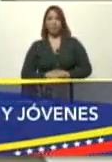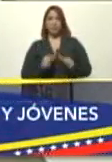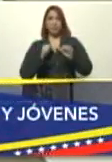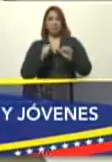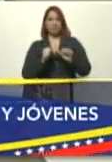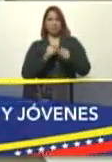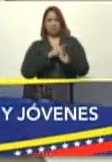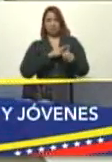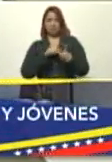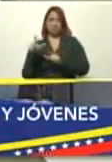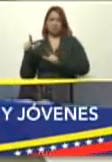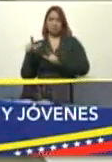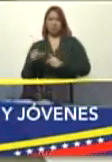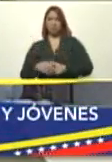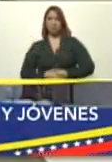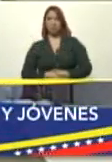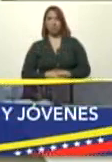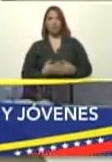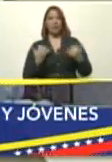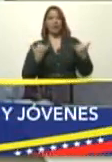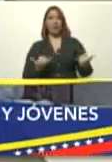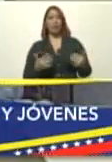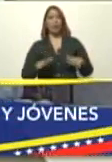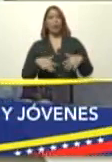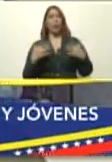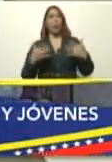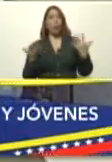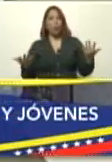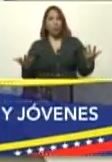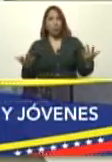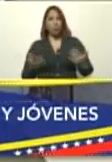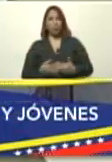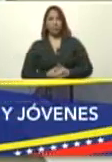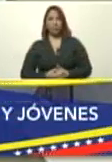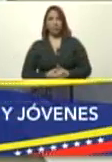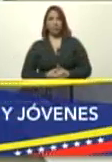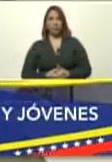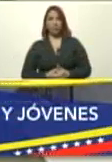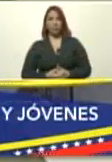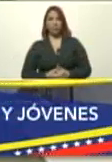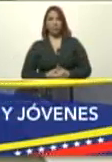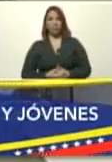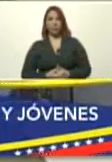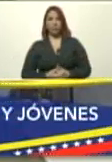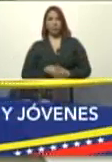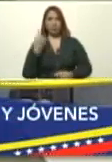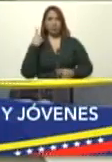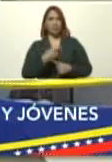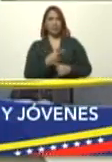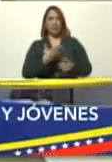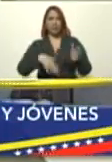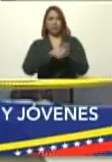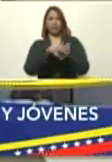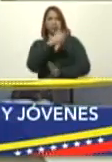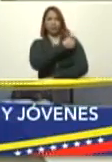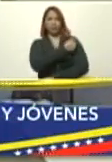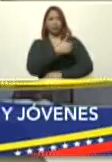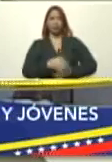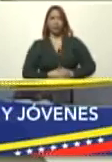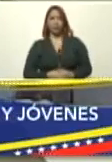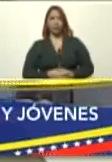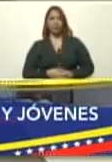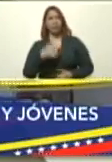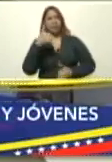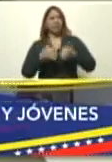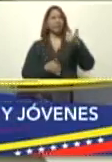fino. Ahora, ¿cuándo toca ponerse el refuerzo? ¿Qué ha evaluado